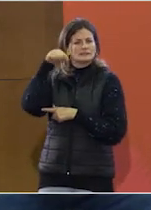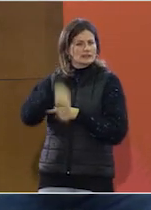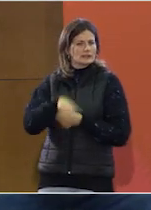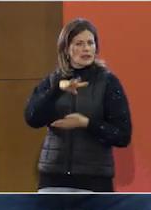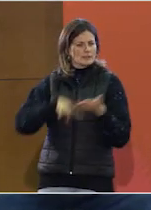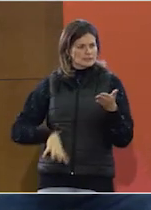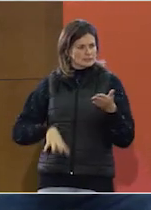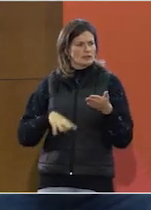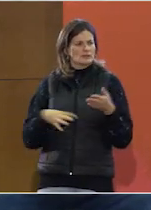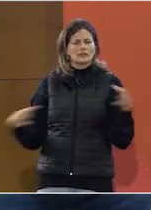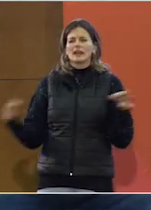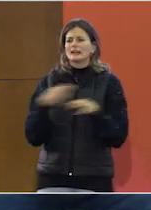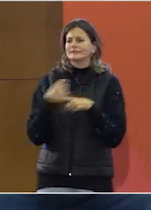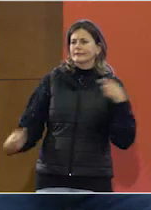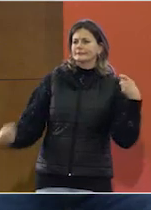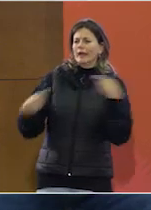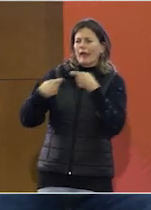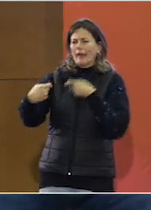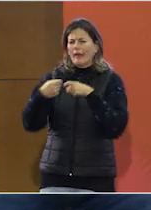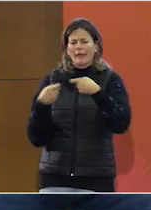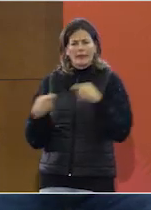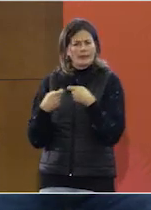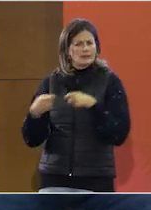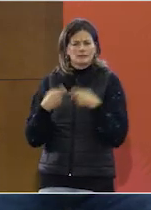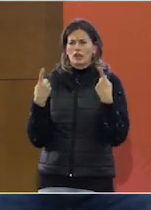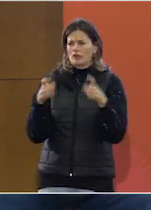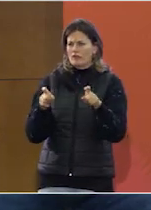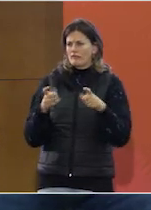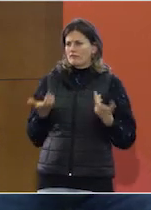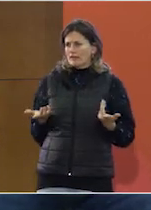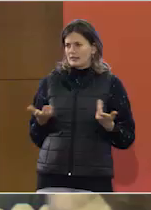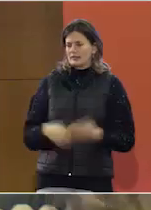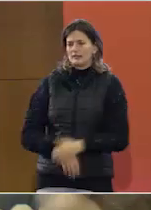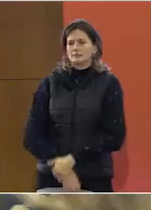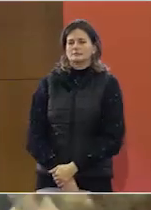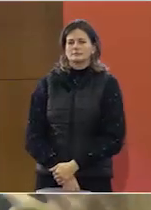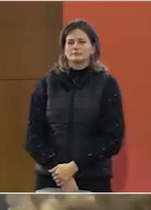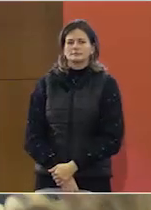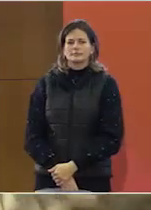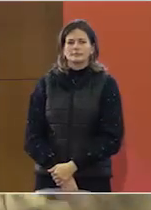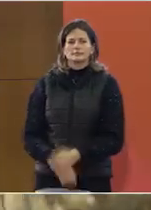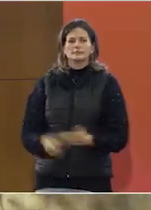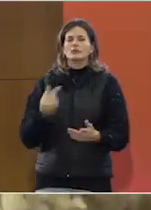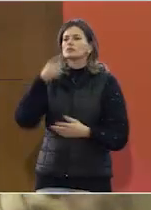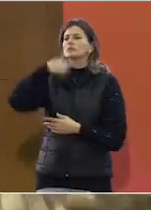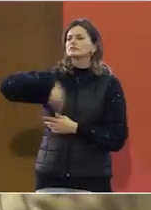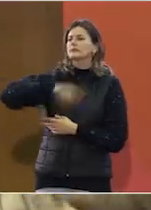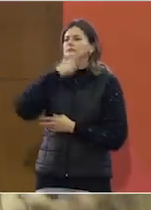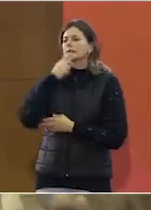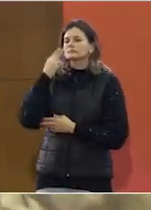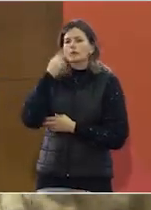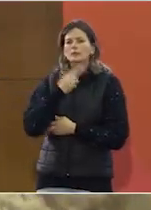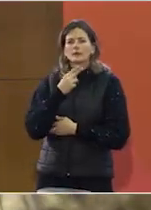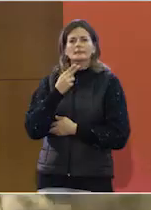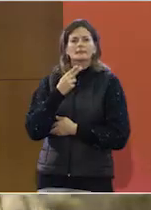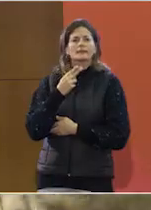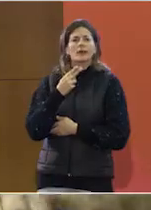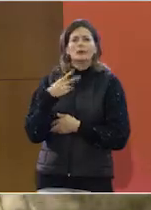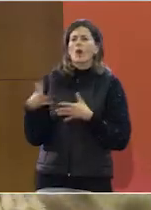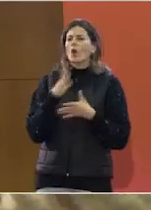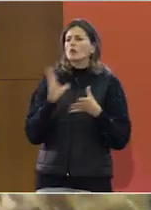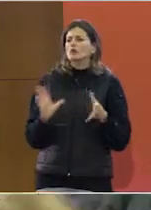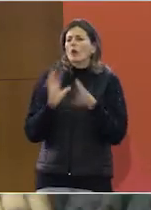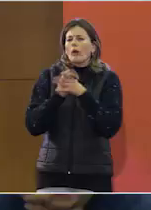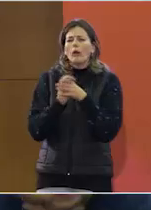Barcelona, sin enfrentar a una mitad contra la otra mitad. No prometemos que vamos a